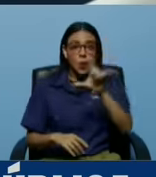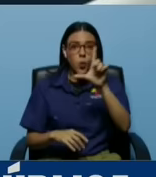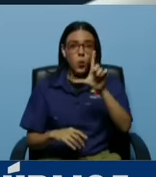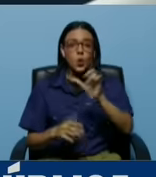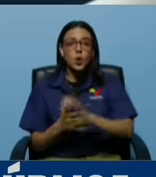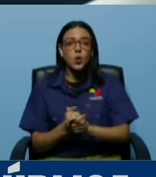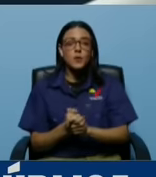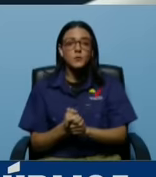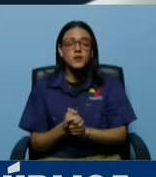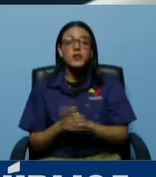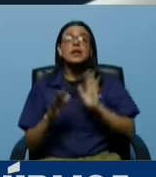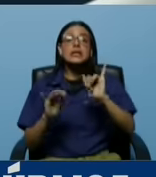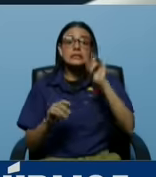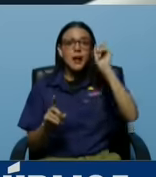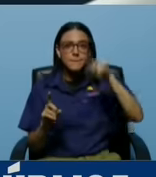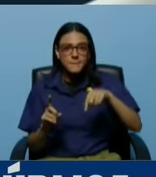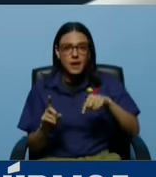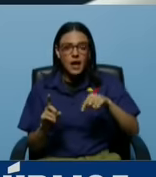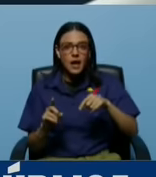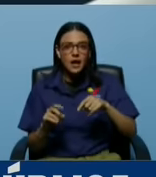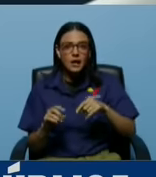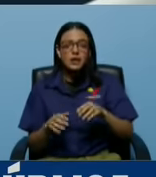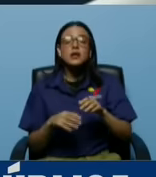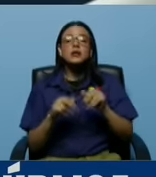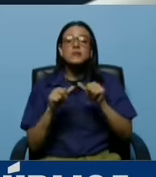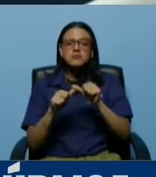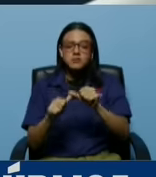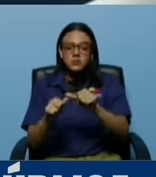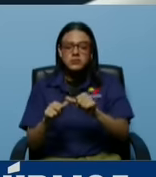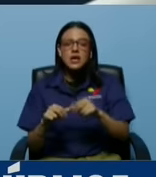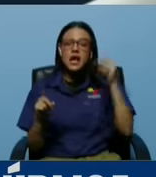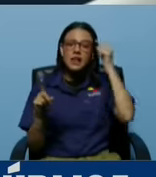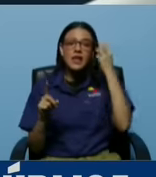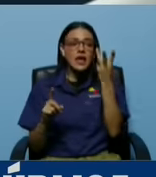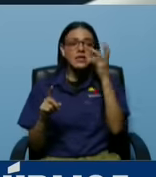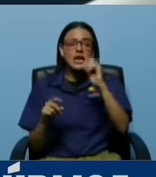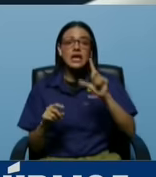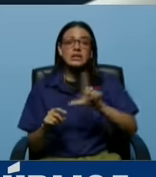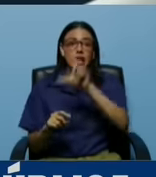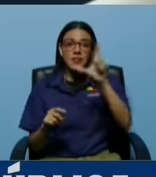y también durante el día 30 de julio,